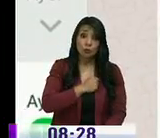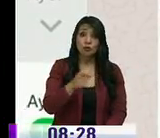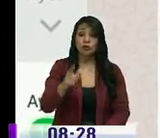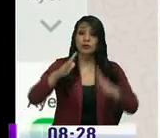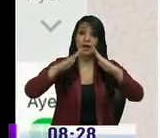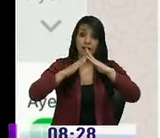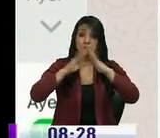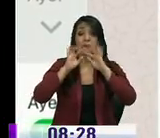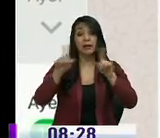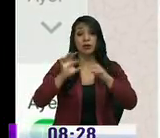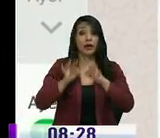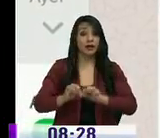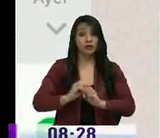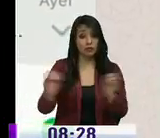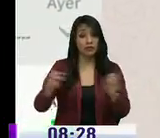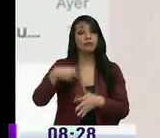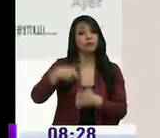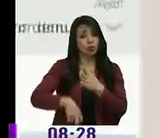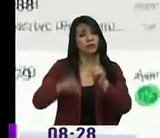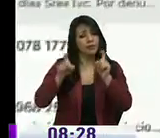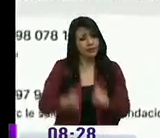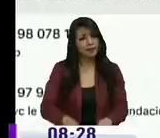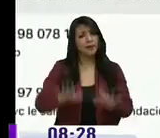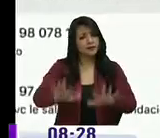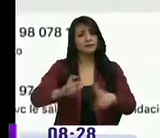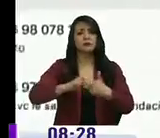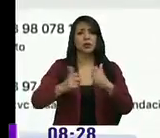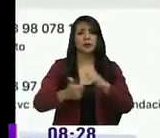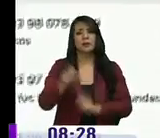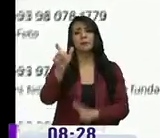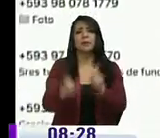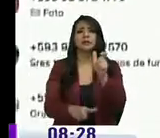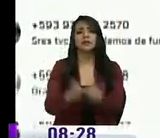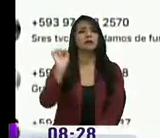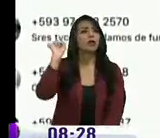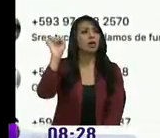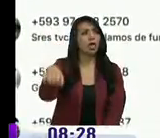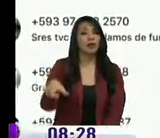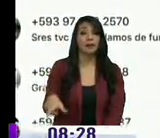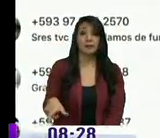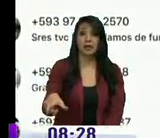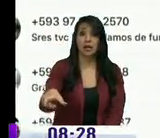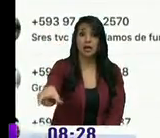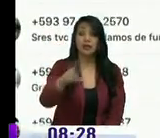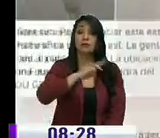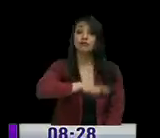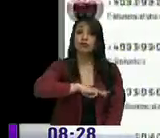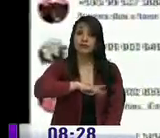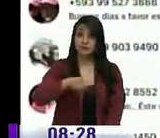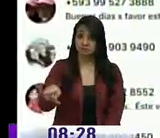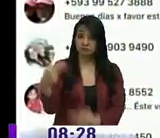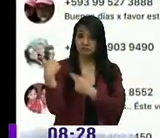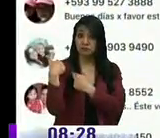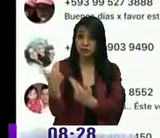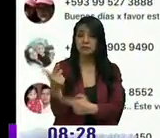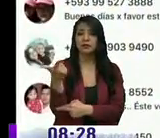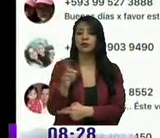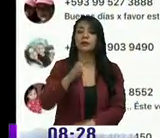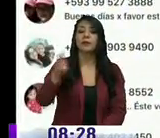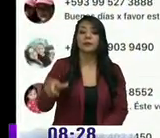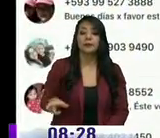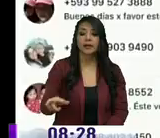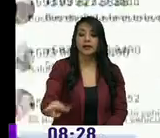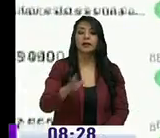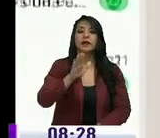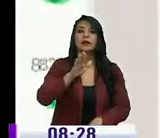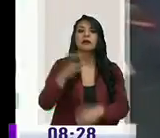arregla, vayan y múltenle. Ese es el tema. El problema es que la gente piensa que la vereda es cuestión del municipio y no es así. La vereda es